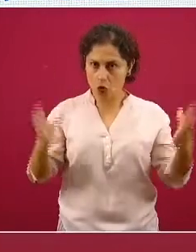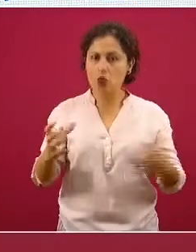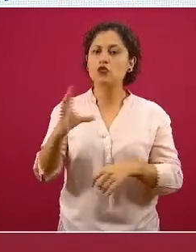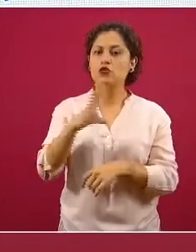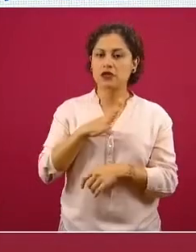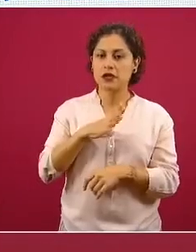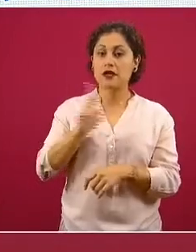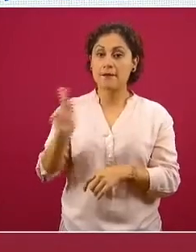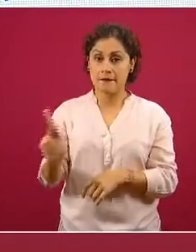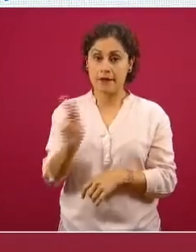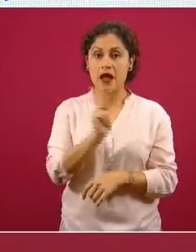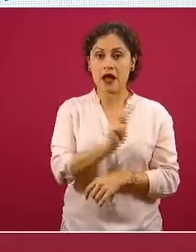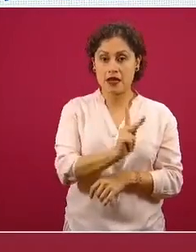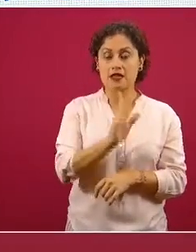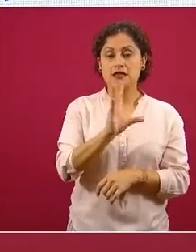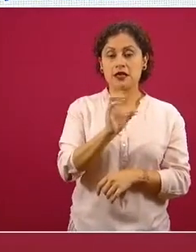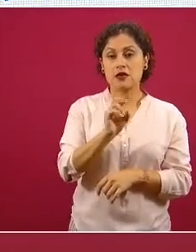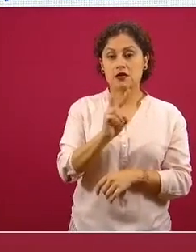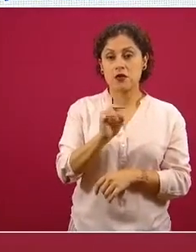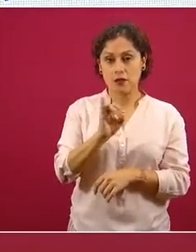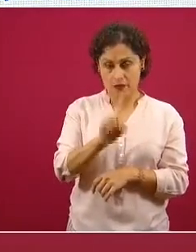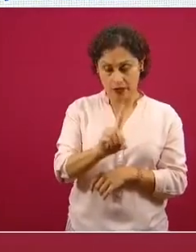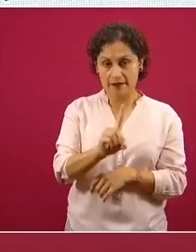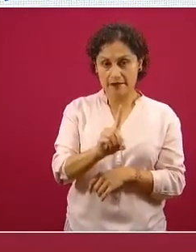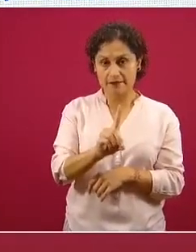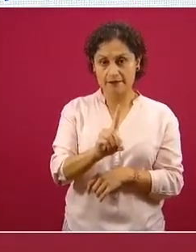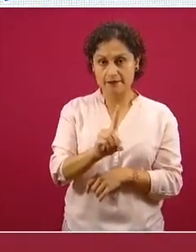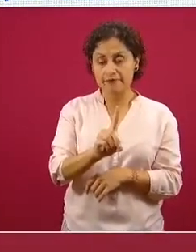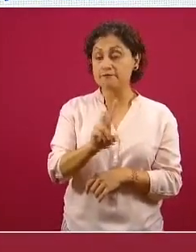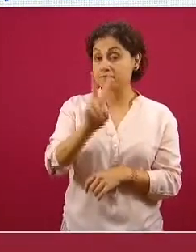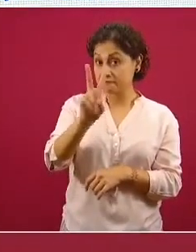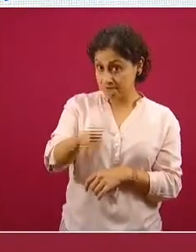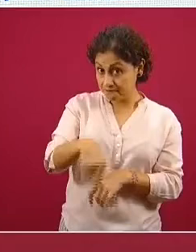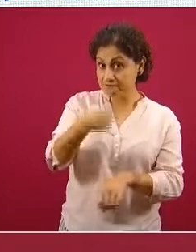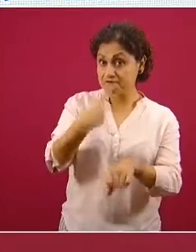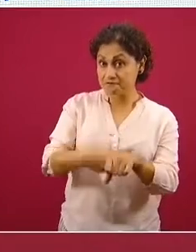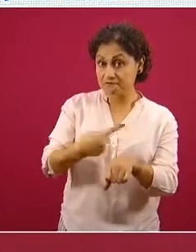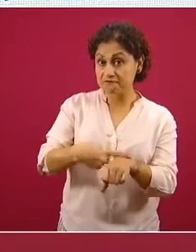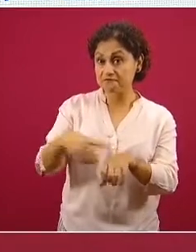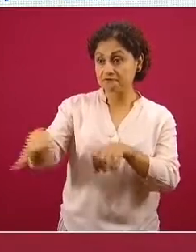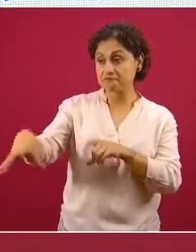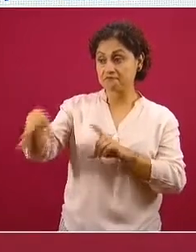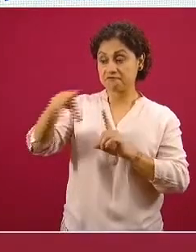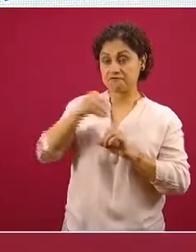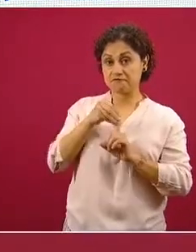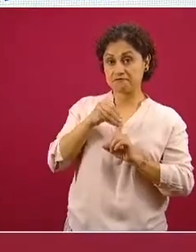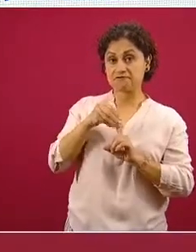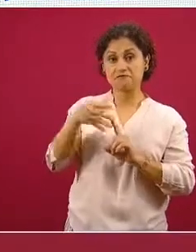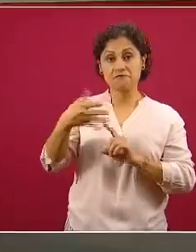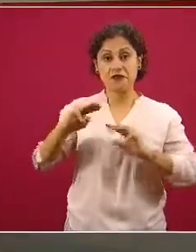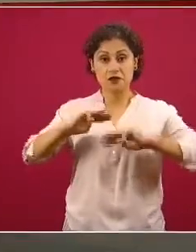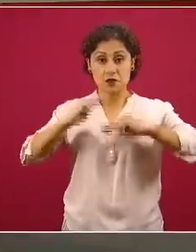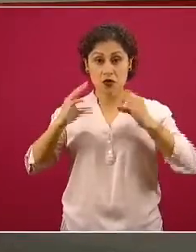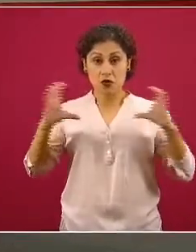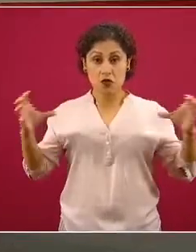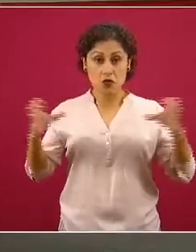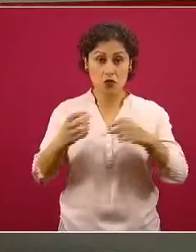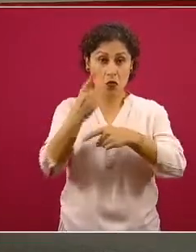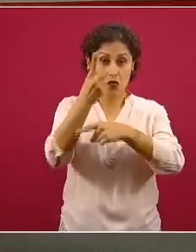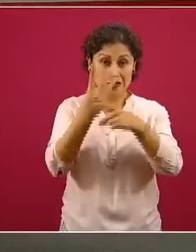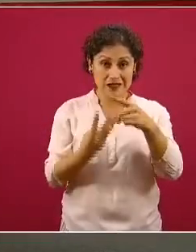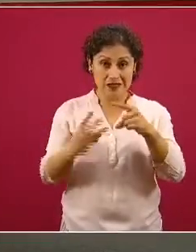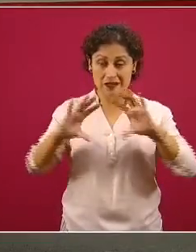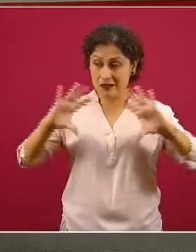todos los años, y afecta a la tercera parte de todas las poblaciones del mundo. Entonces imagínense lo inconmensurable que